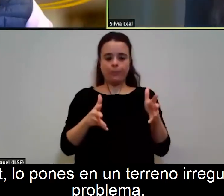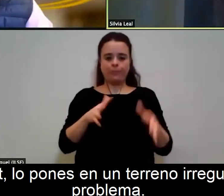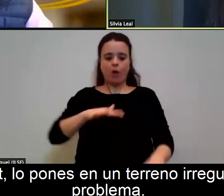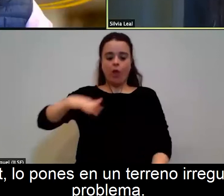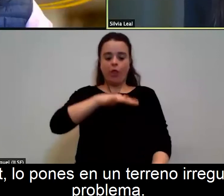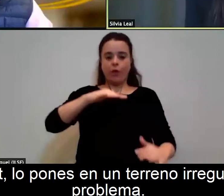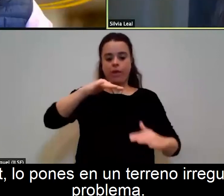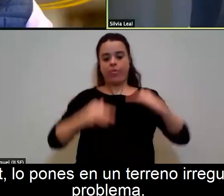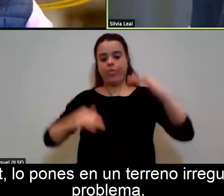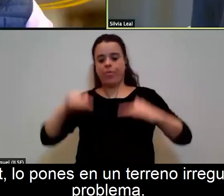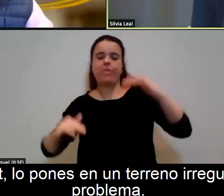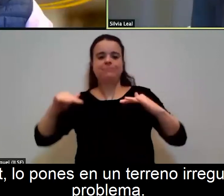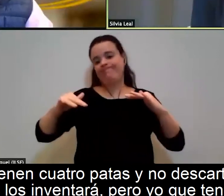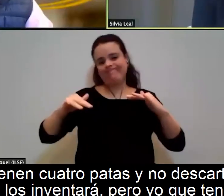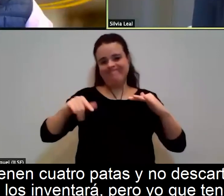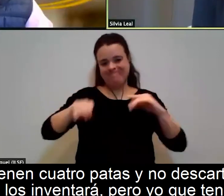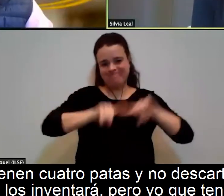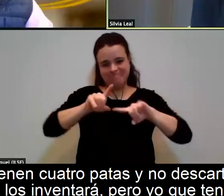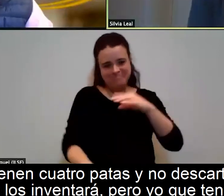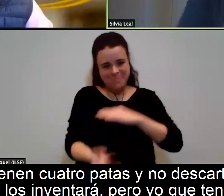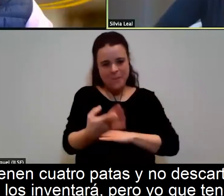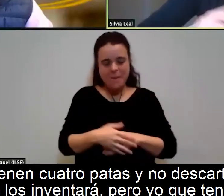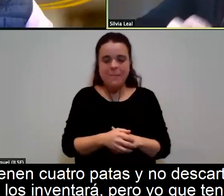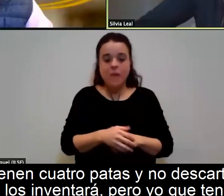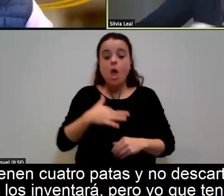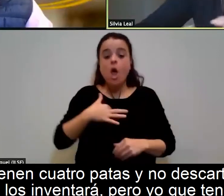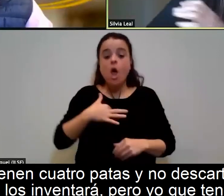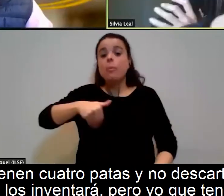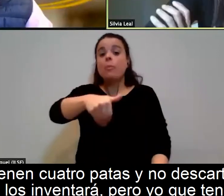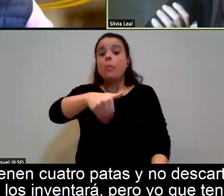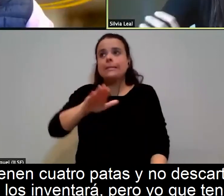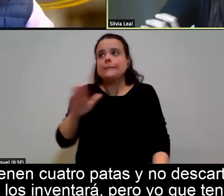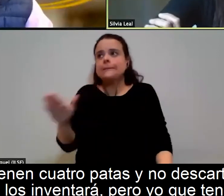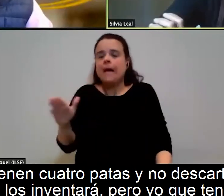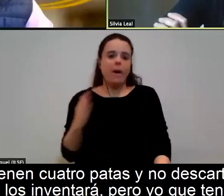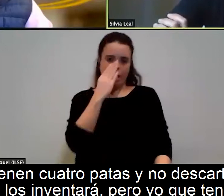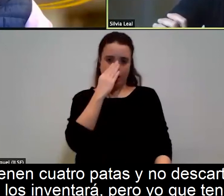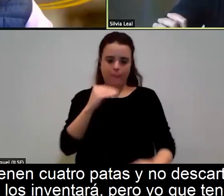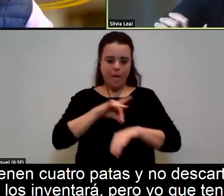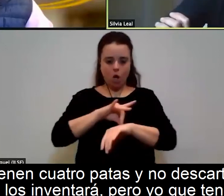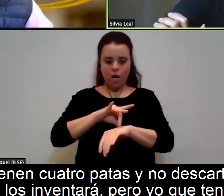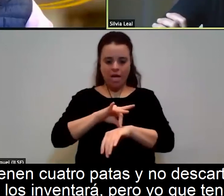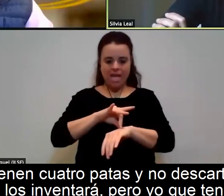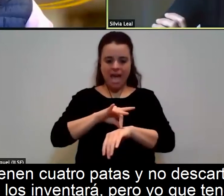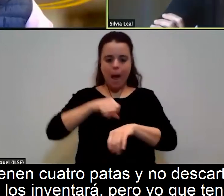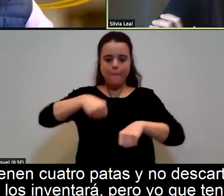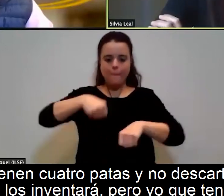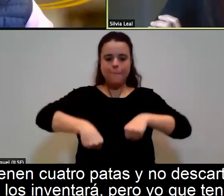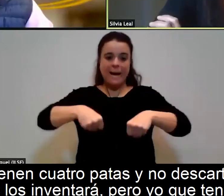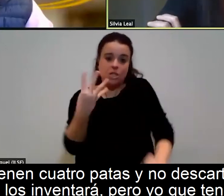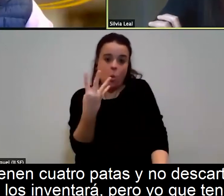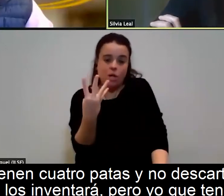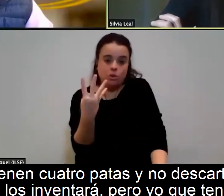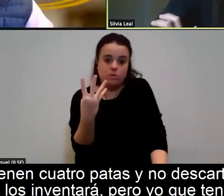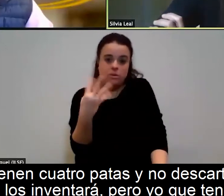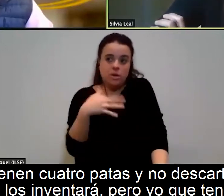y tienes un problema. Entonces, ¿los llegaremos a ver? Bueno, pues los perros guías tienen 4 patas y yo no descarto que los lleguemos a ver porque si no se